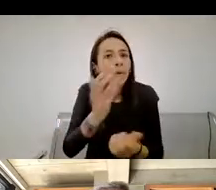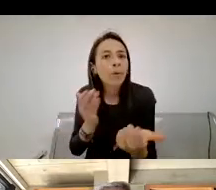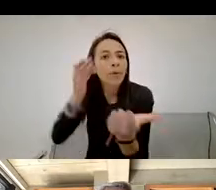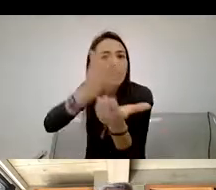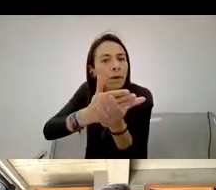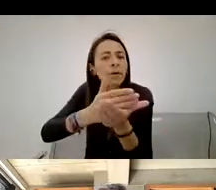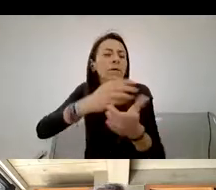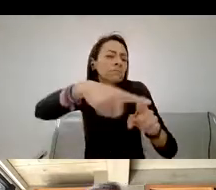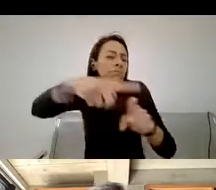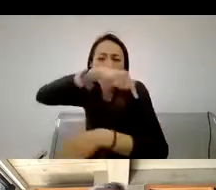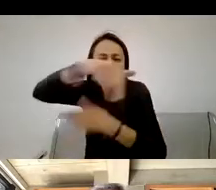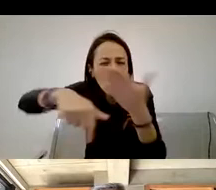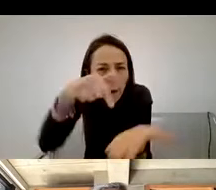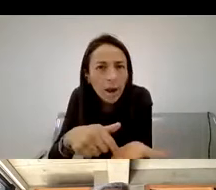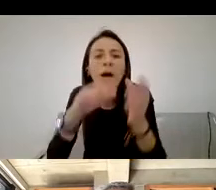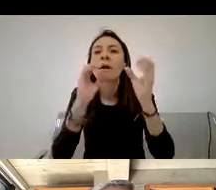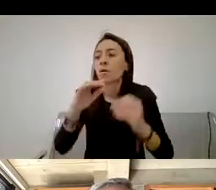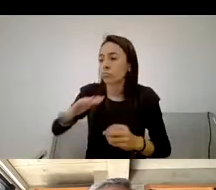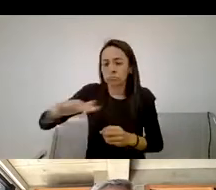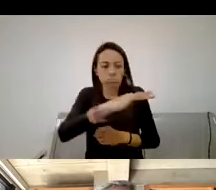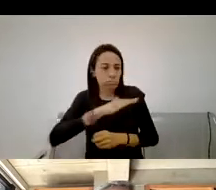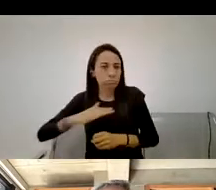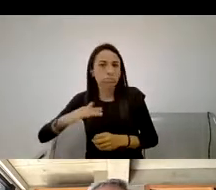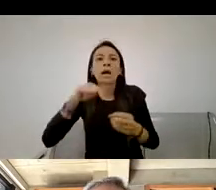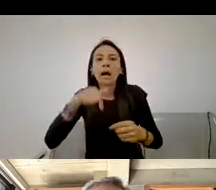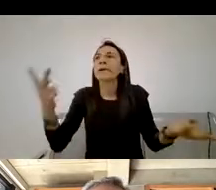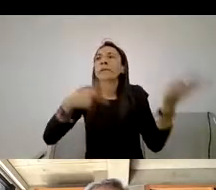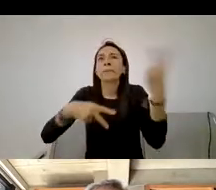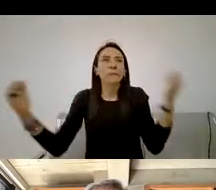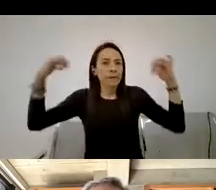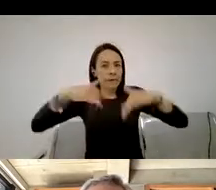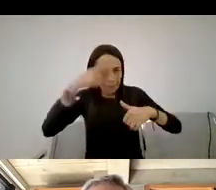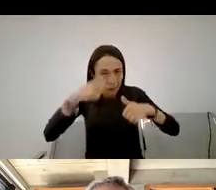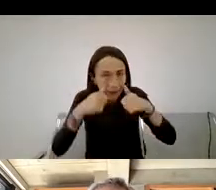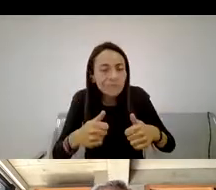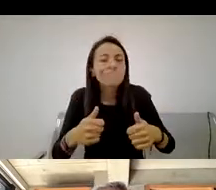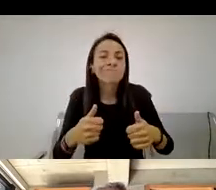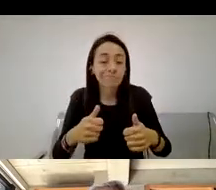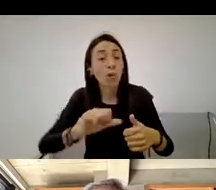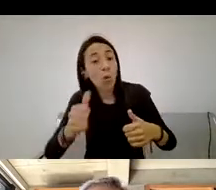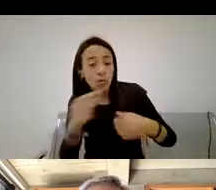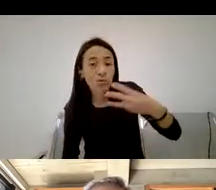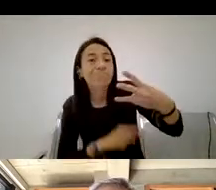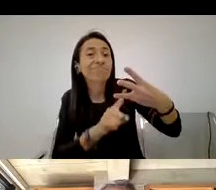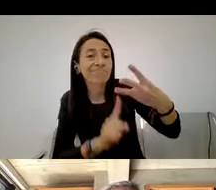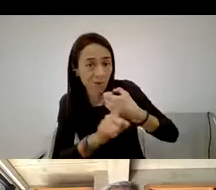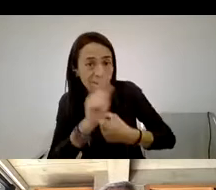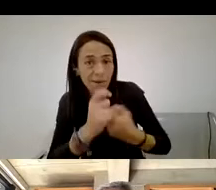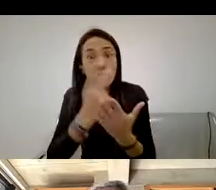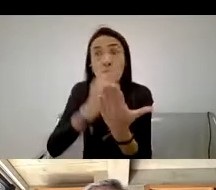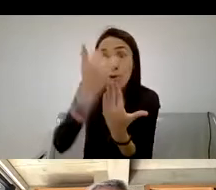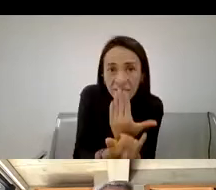donde tienen algún tipo de servicio, etcétera. Y el 3, disminuirán proyectos. Una de cada